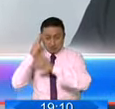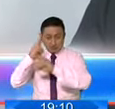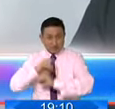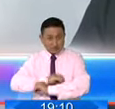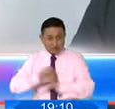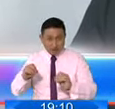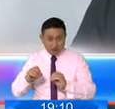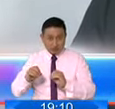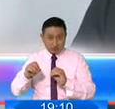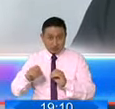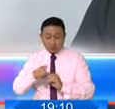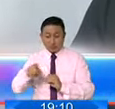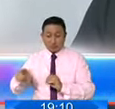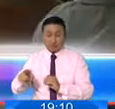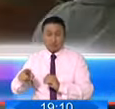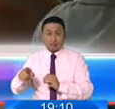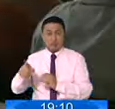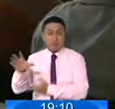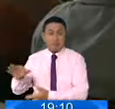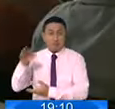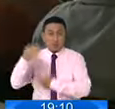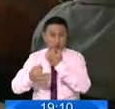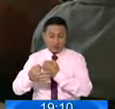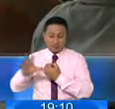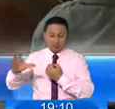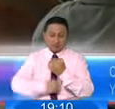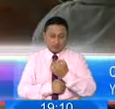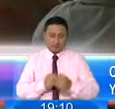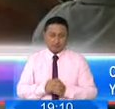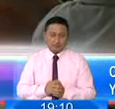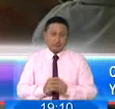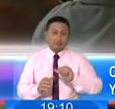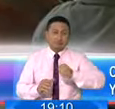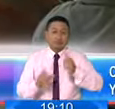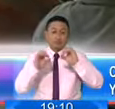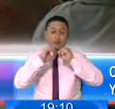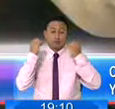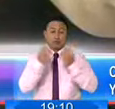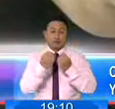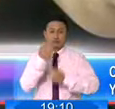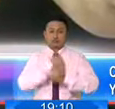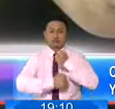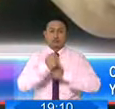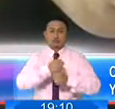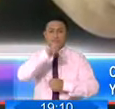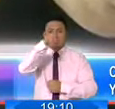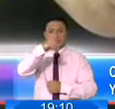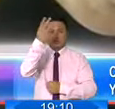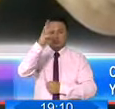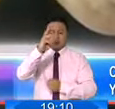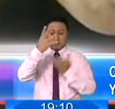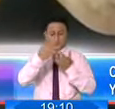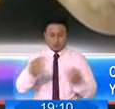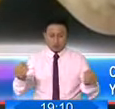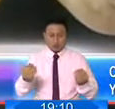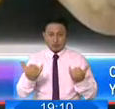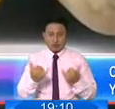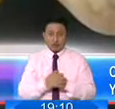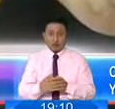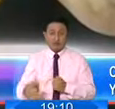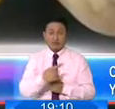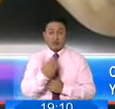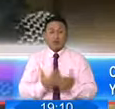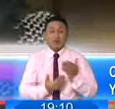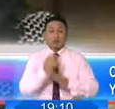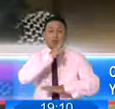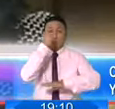personería jurídica a una entidad. Otra de las organizaciones que se disolvió en el año 2016 fue la UNE. Ahora, con este nuevo